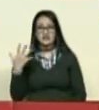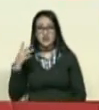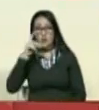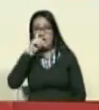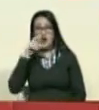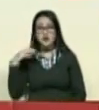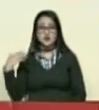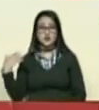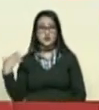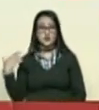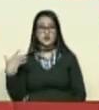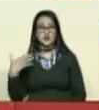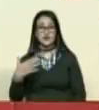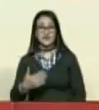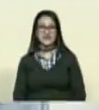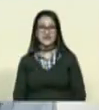años,